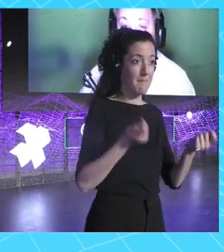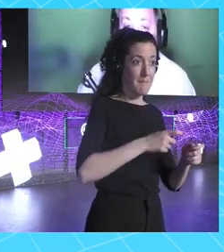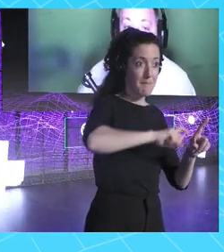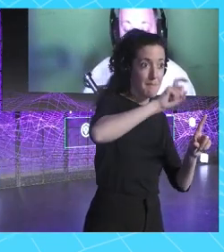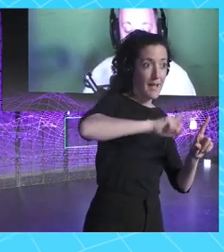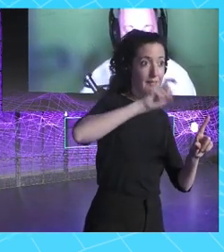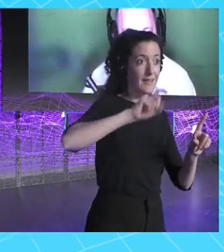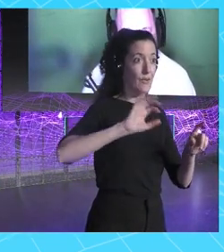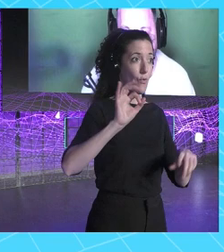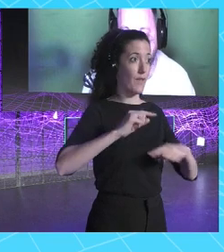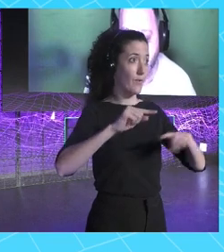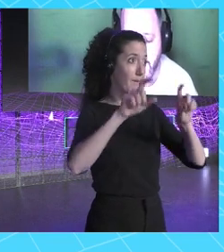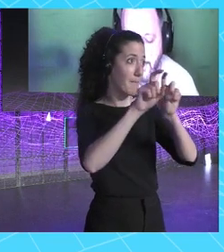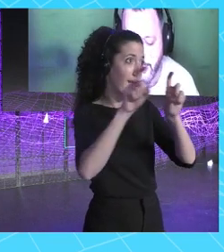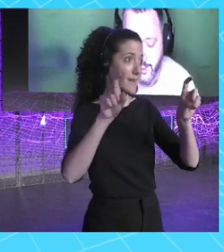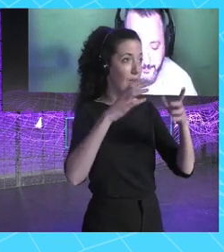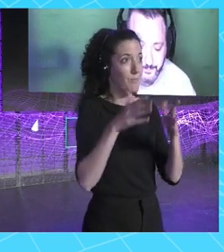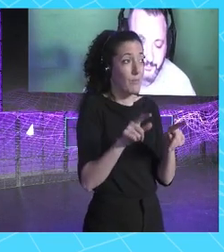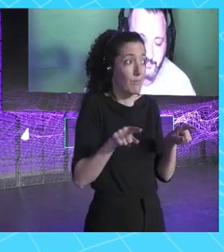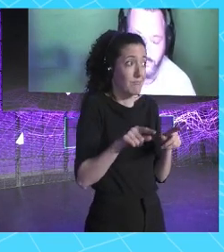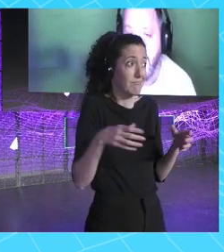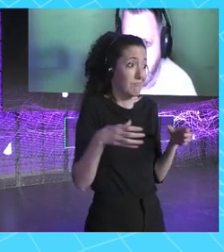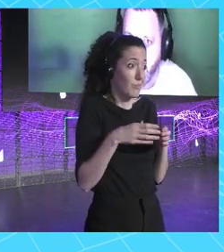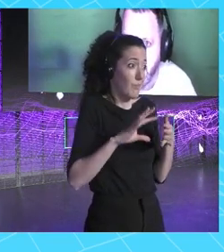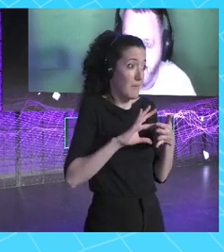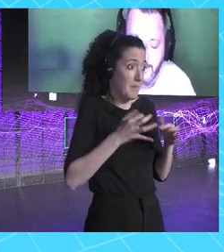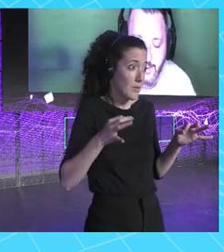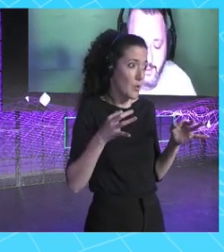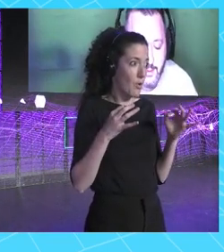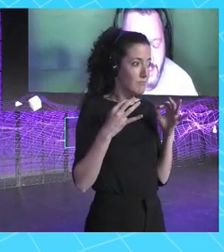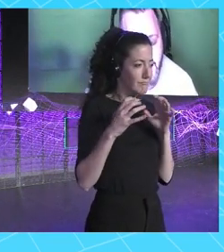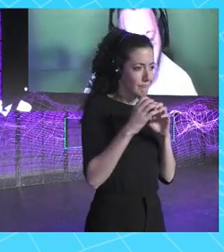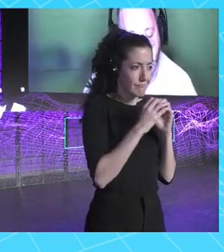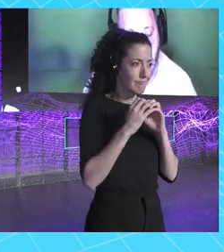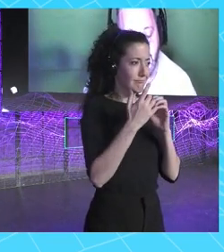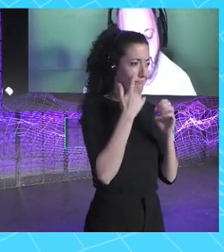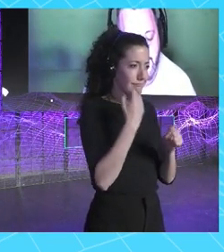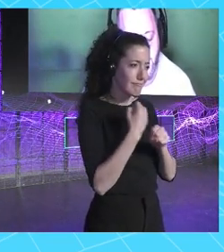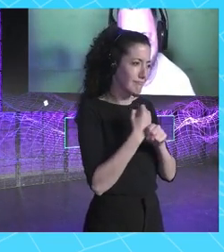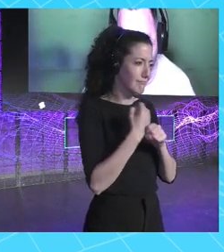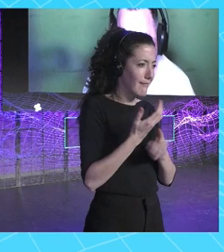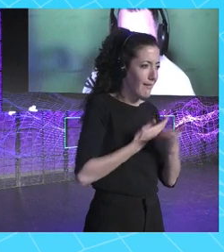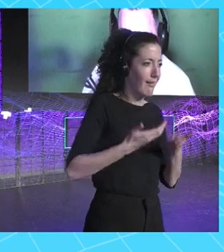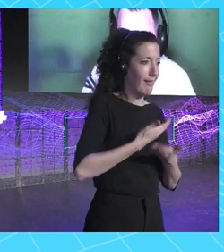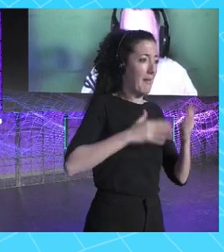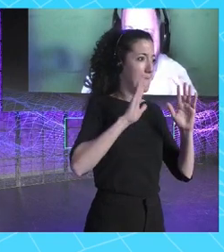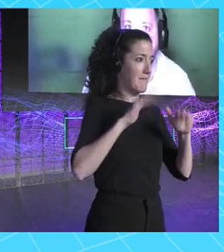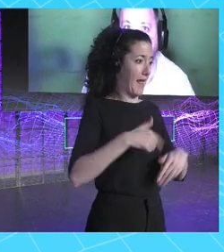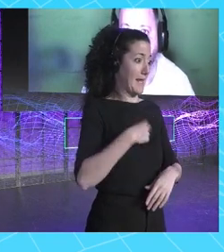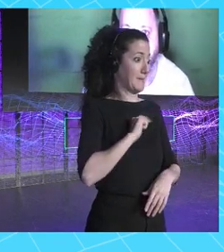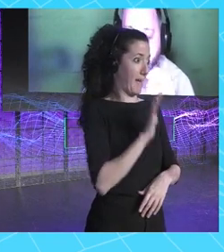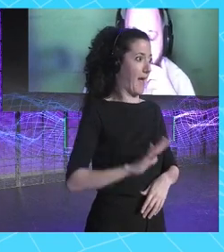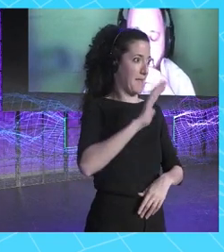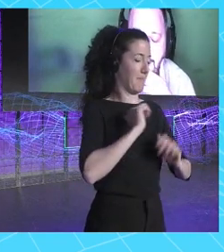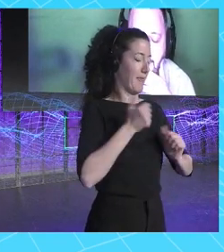acabamos definiendo un poco esta industria no en España evidentemente Entonces hubo un momento en el que apareció YouTube